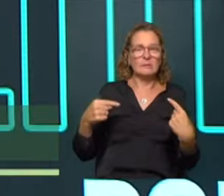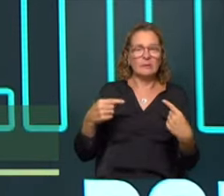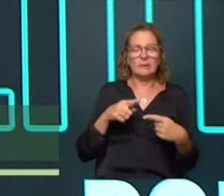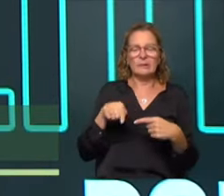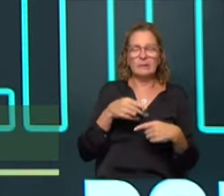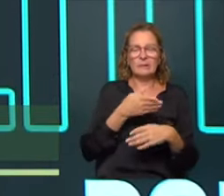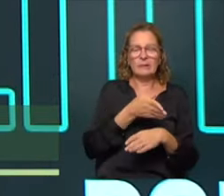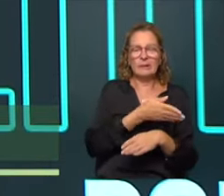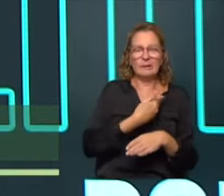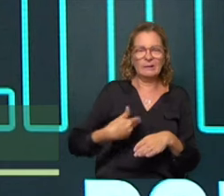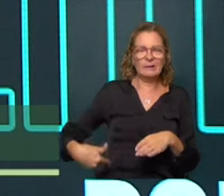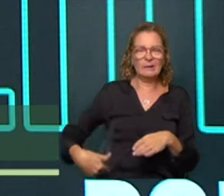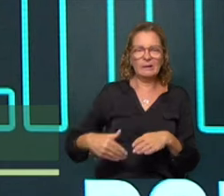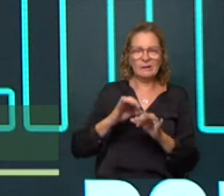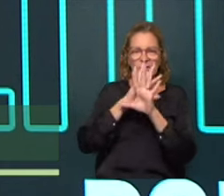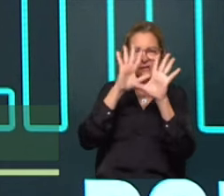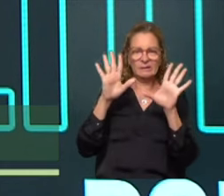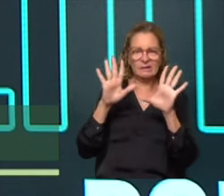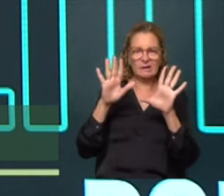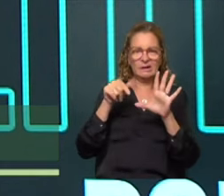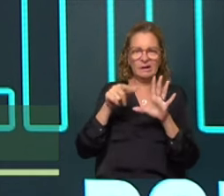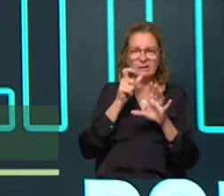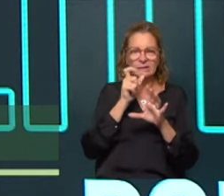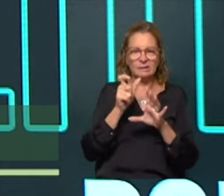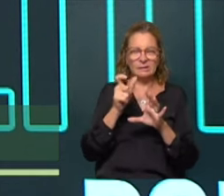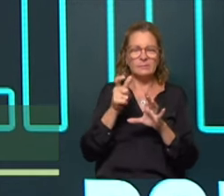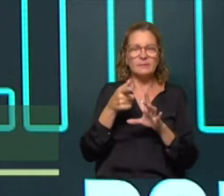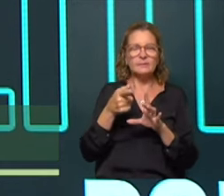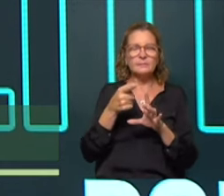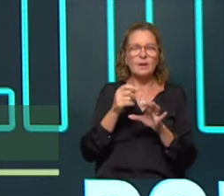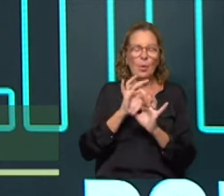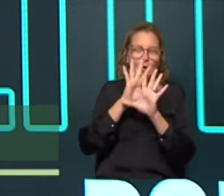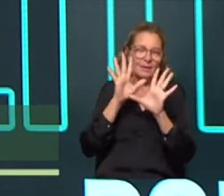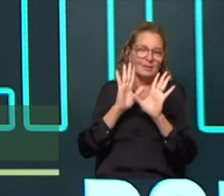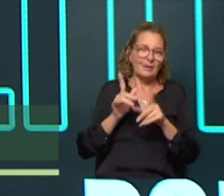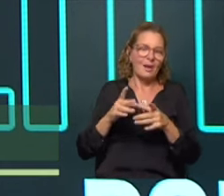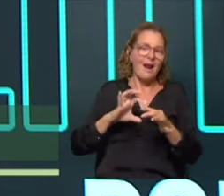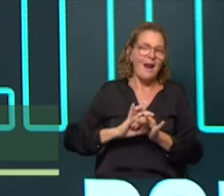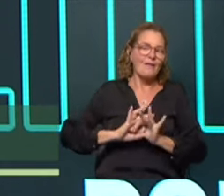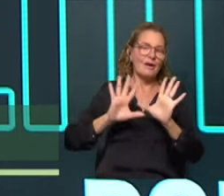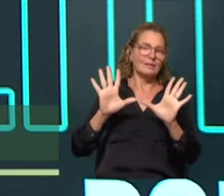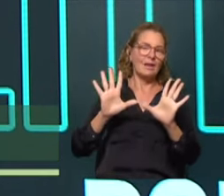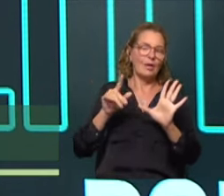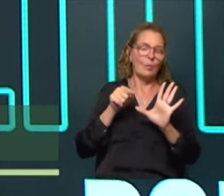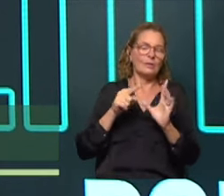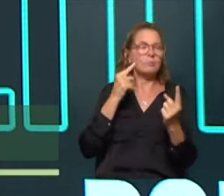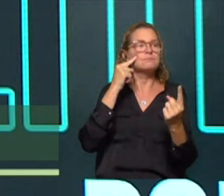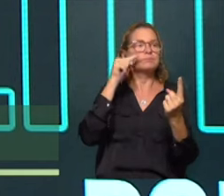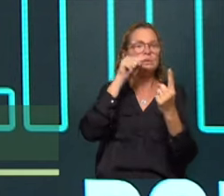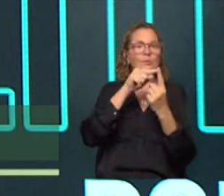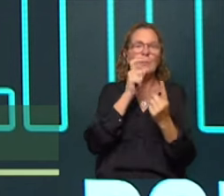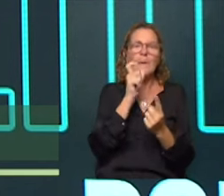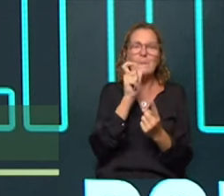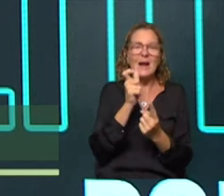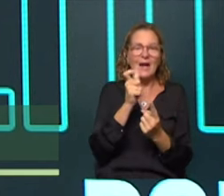del gobierno donde dejó claro ese concepto y con claramente la libertad como esa palabra,